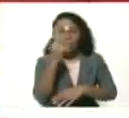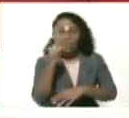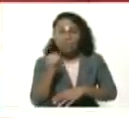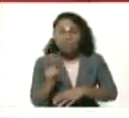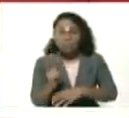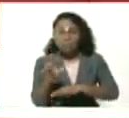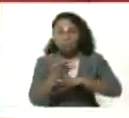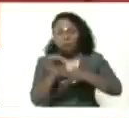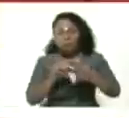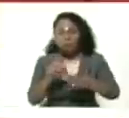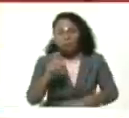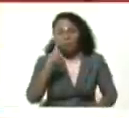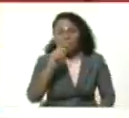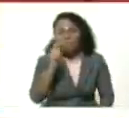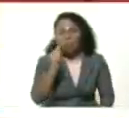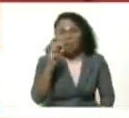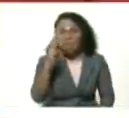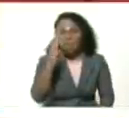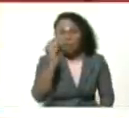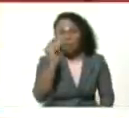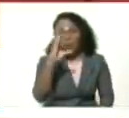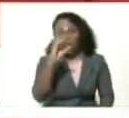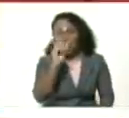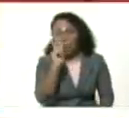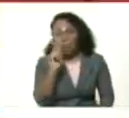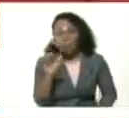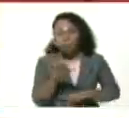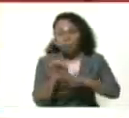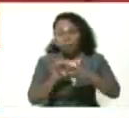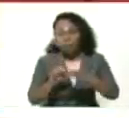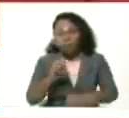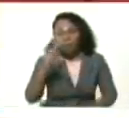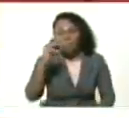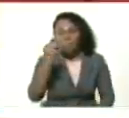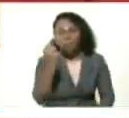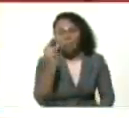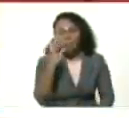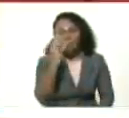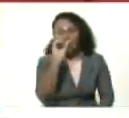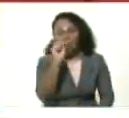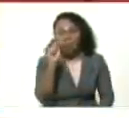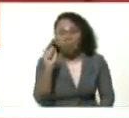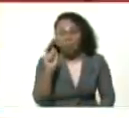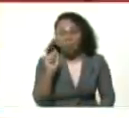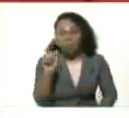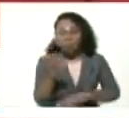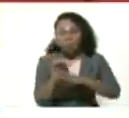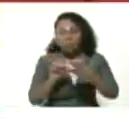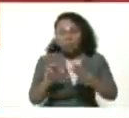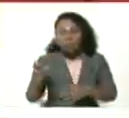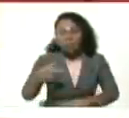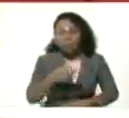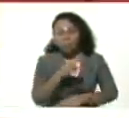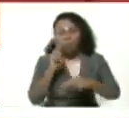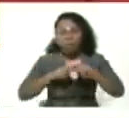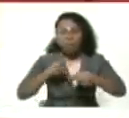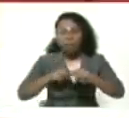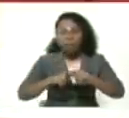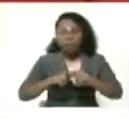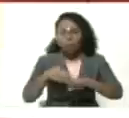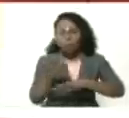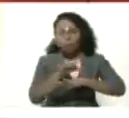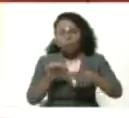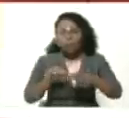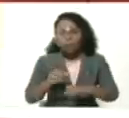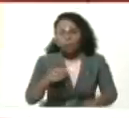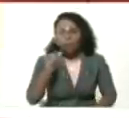Tabapo, Güeycira Suárez, municipio Maroa, Floribel Guerrero, municipio Río Negro, Gerso Granda, municipio